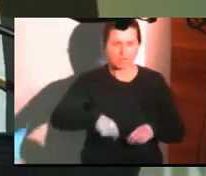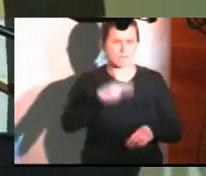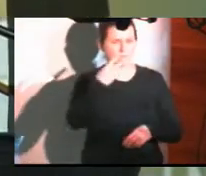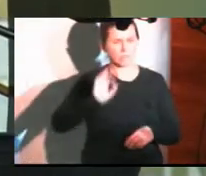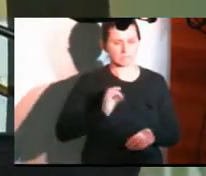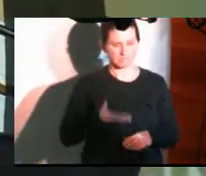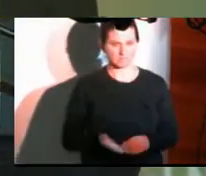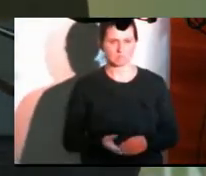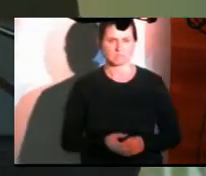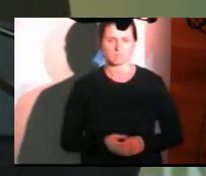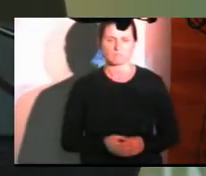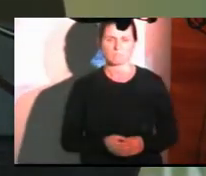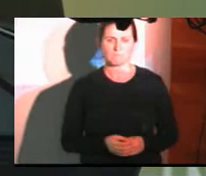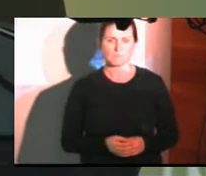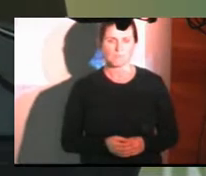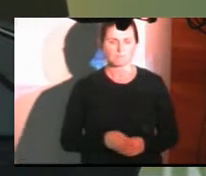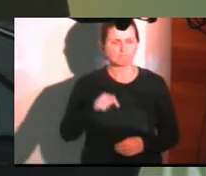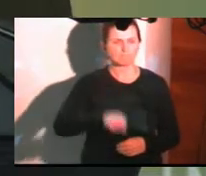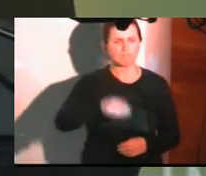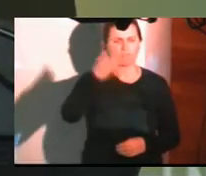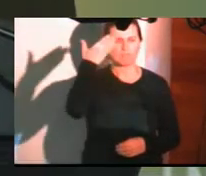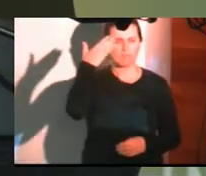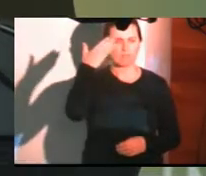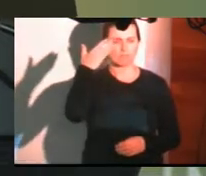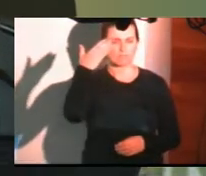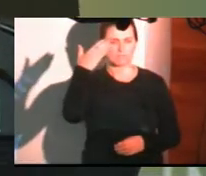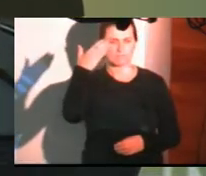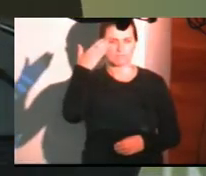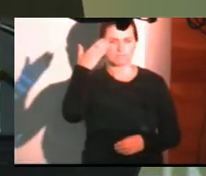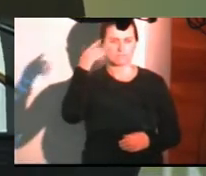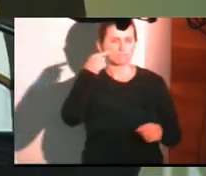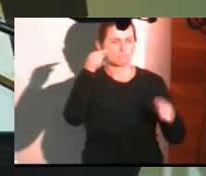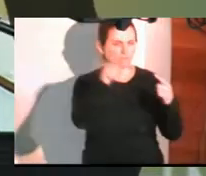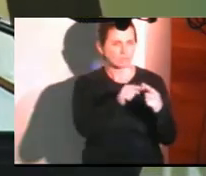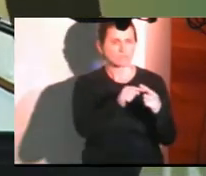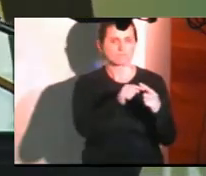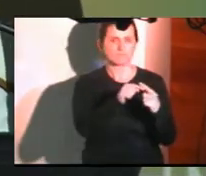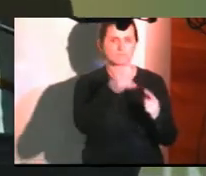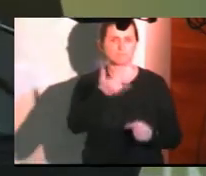años. Estos eventos tienen como objetivo